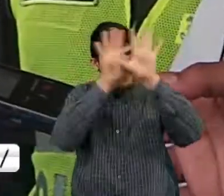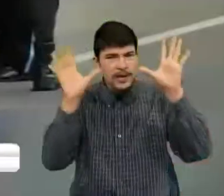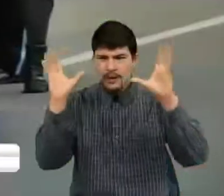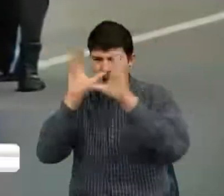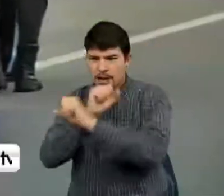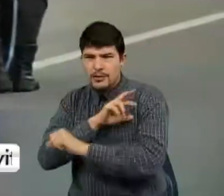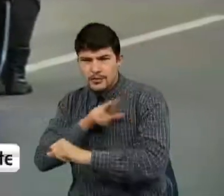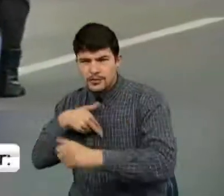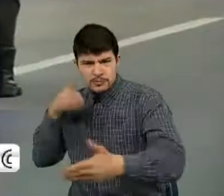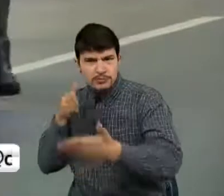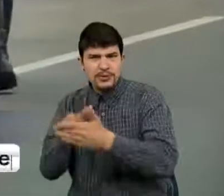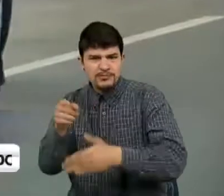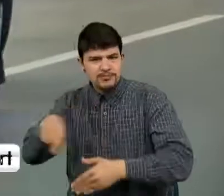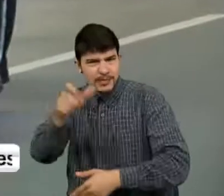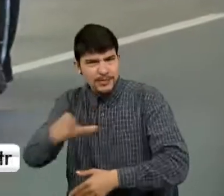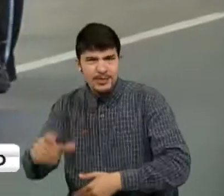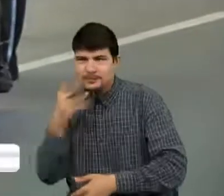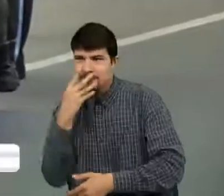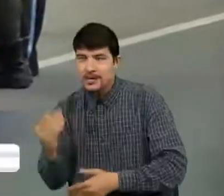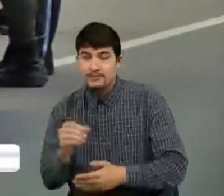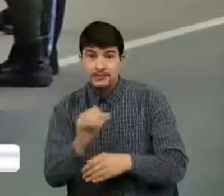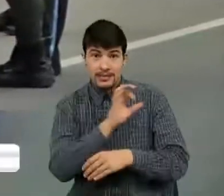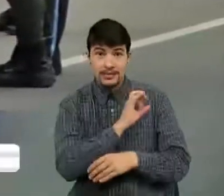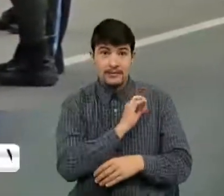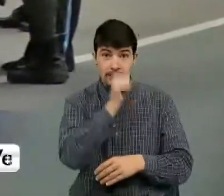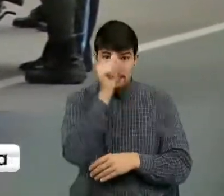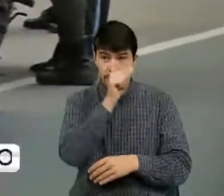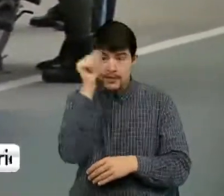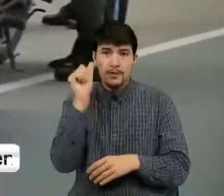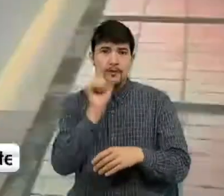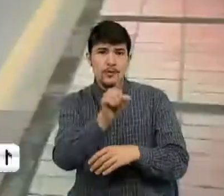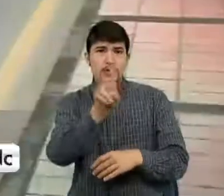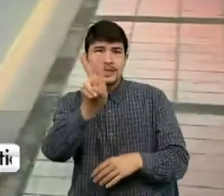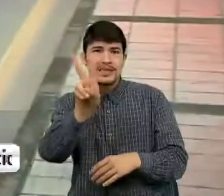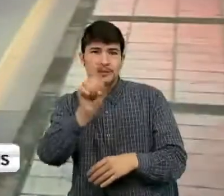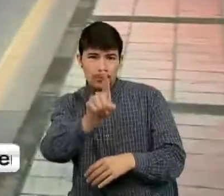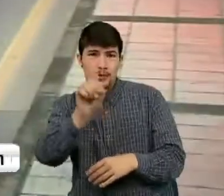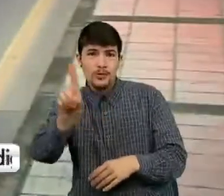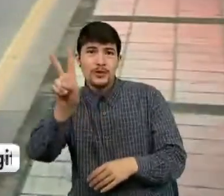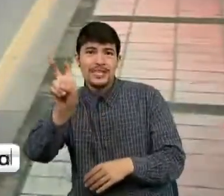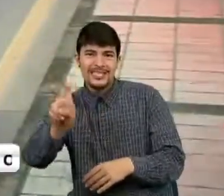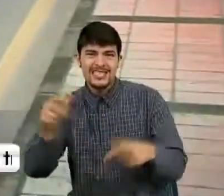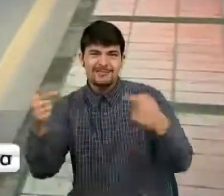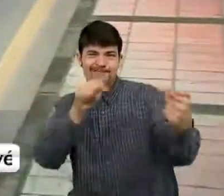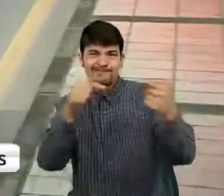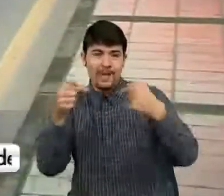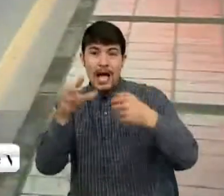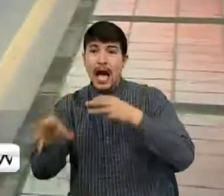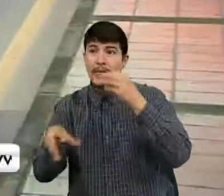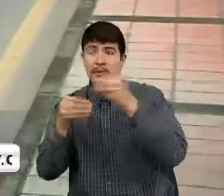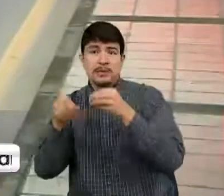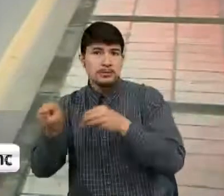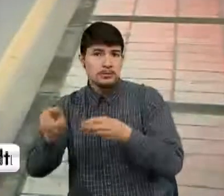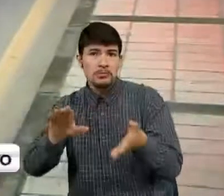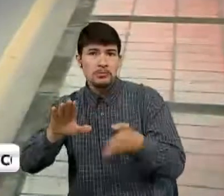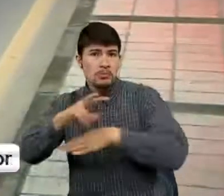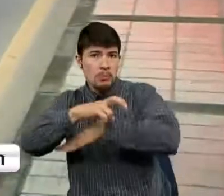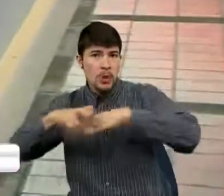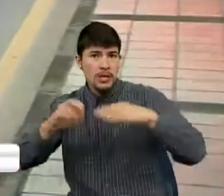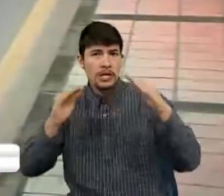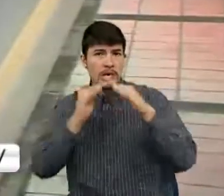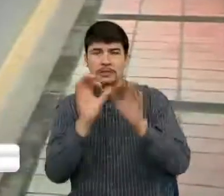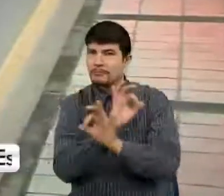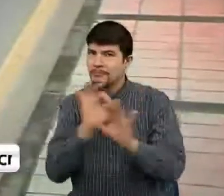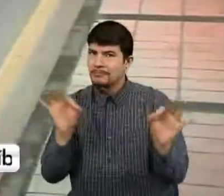duros o vendidos durante el fin de semana se registraron 117 riñas en zonas consideradas neurálgicas además no se registraron hurto a viviendas